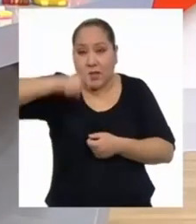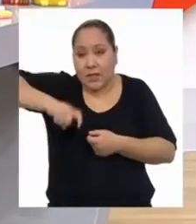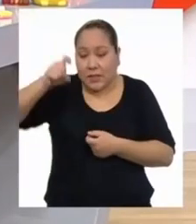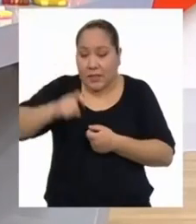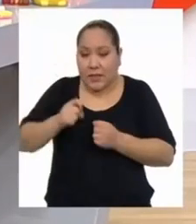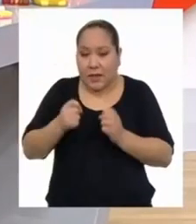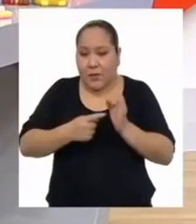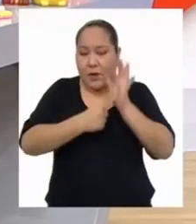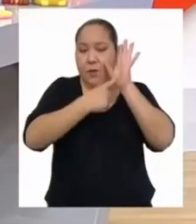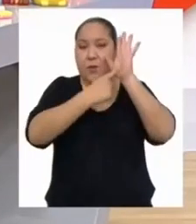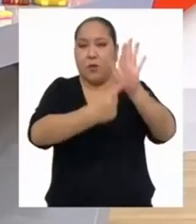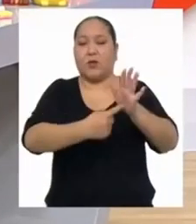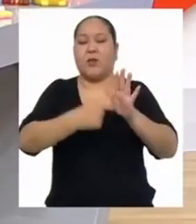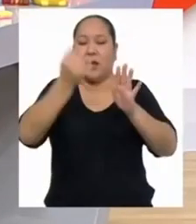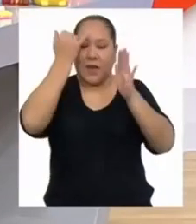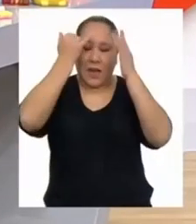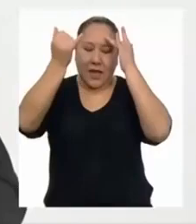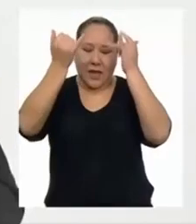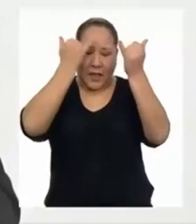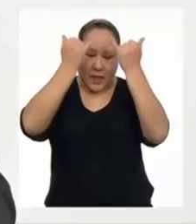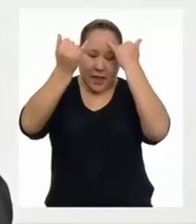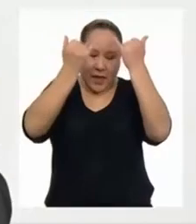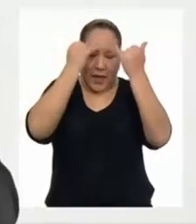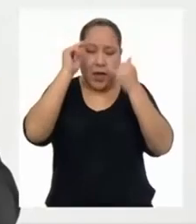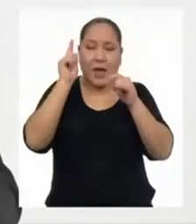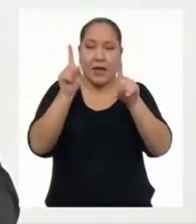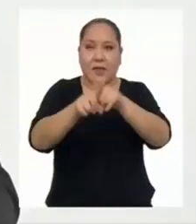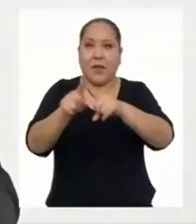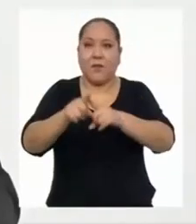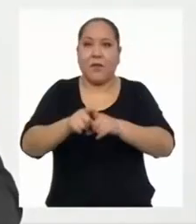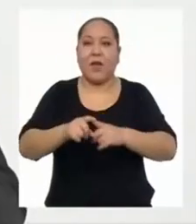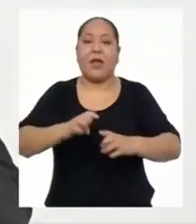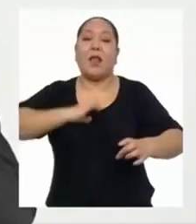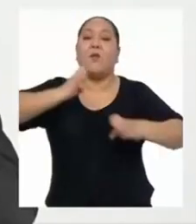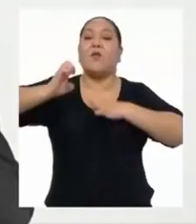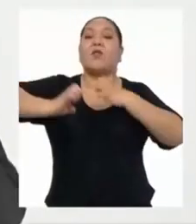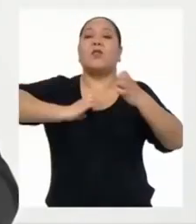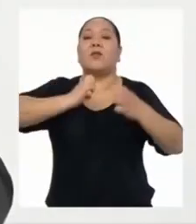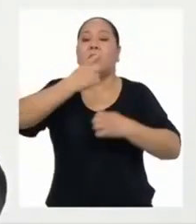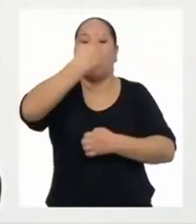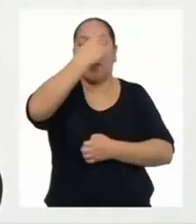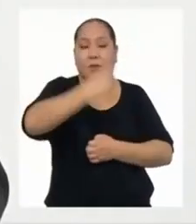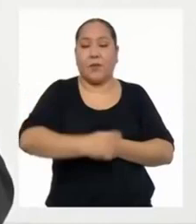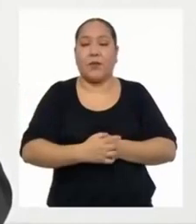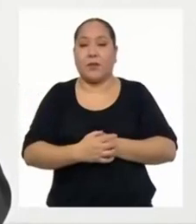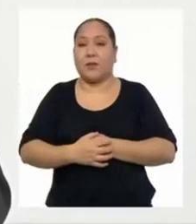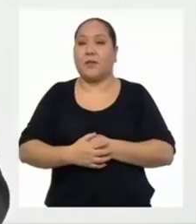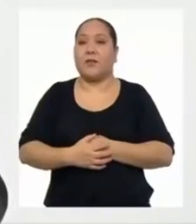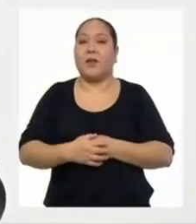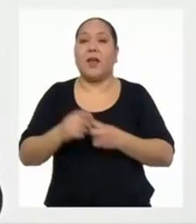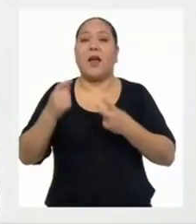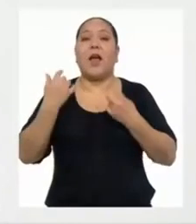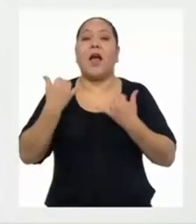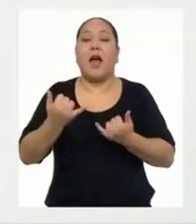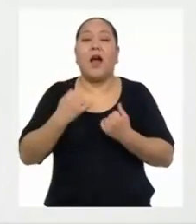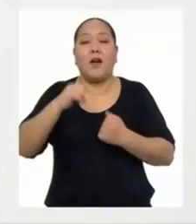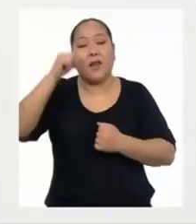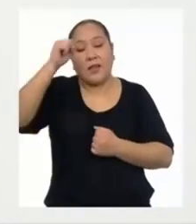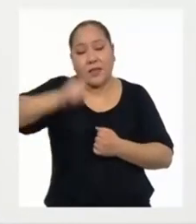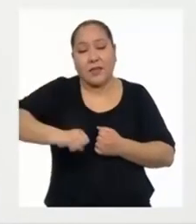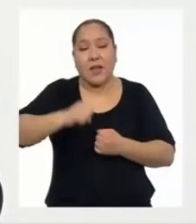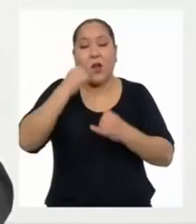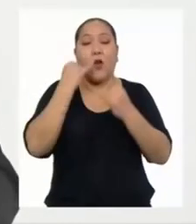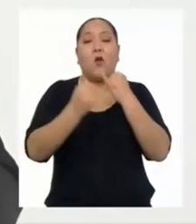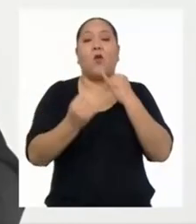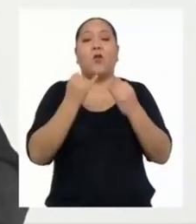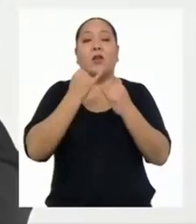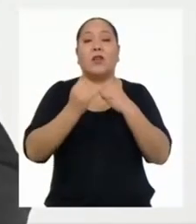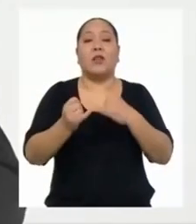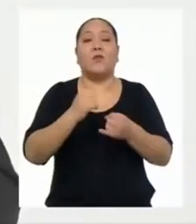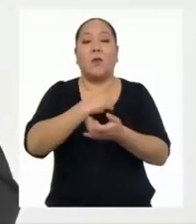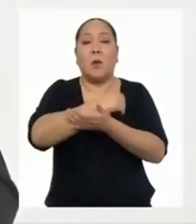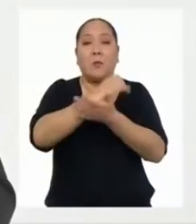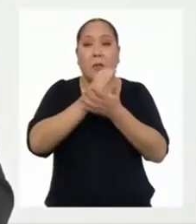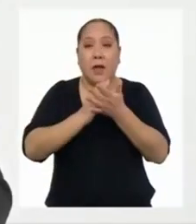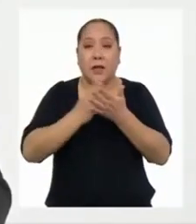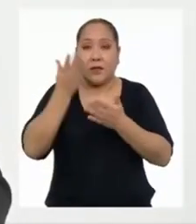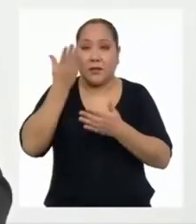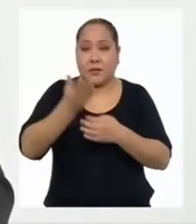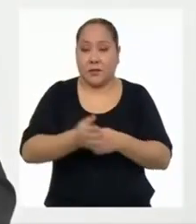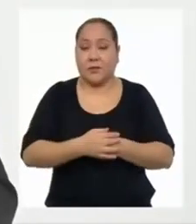de vista y emotividad de la autora. Ahora sí, pasemos al último paso de nuestra